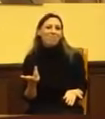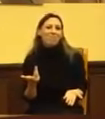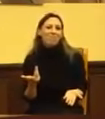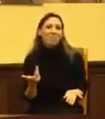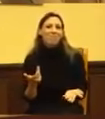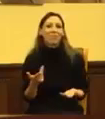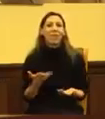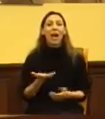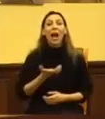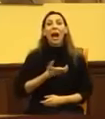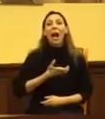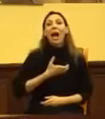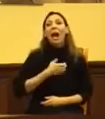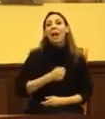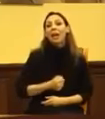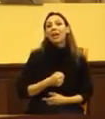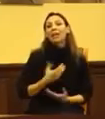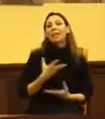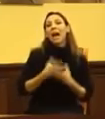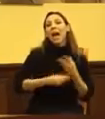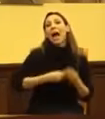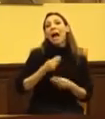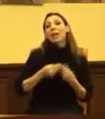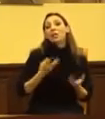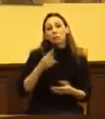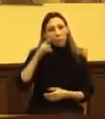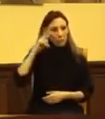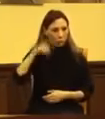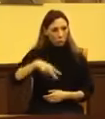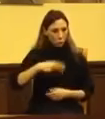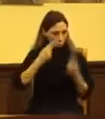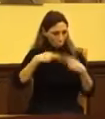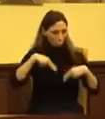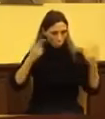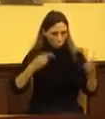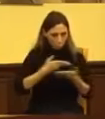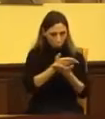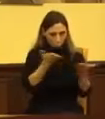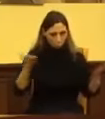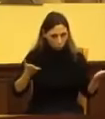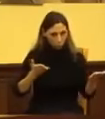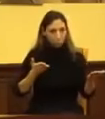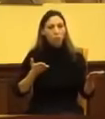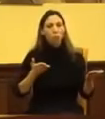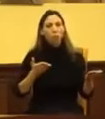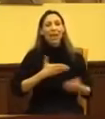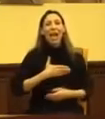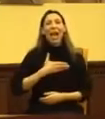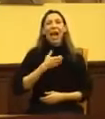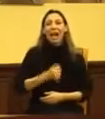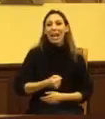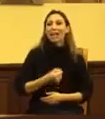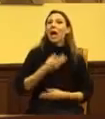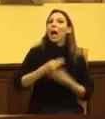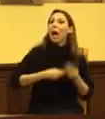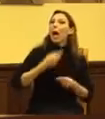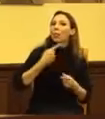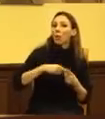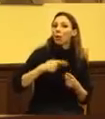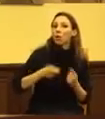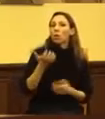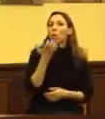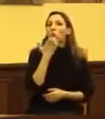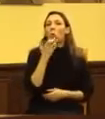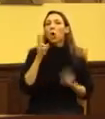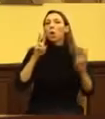algo, la alcaldesa ha hecho, y se lo voy a reconocer públicamente, algo que ustedes todavía no han hecho, con lo que ha pasado en esta ciudad, con las tramas de